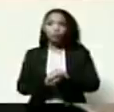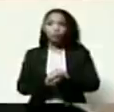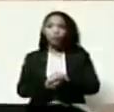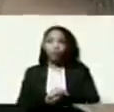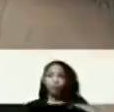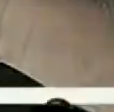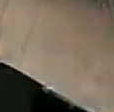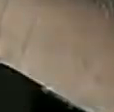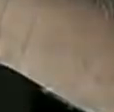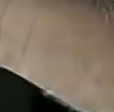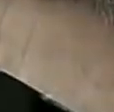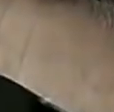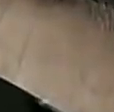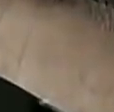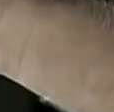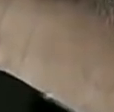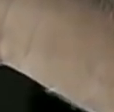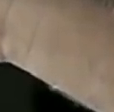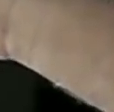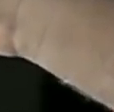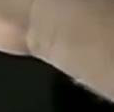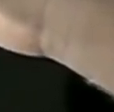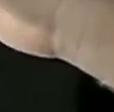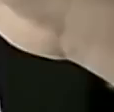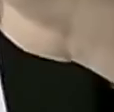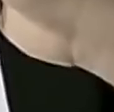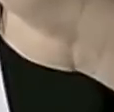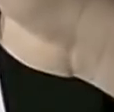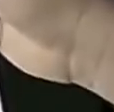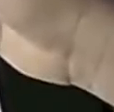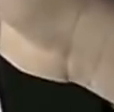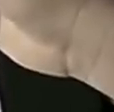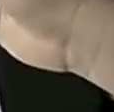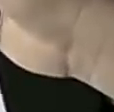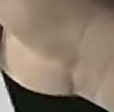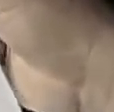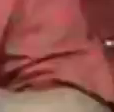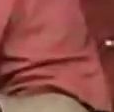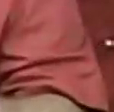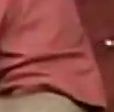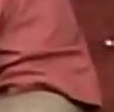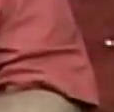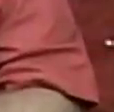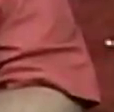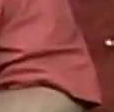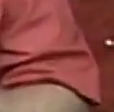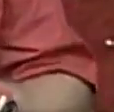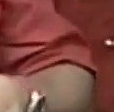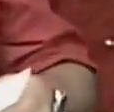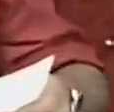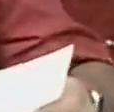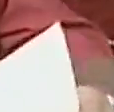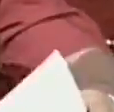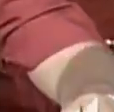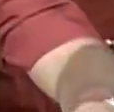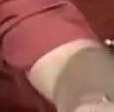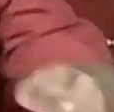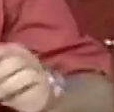La cantidad de compañeros y compañeras que hicieron presencia en este congreso.